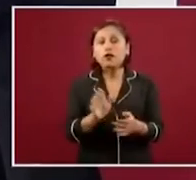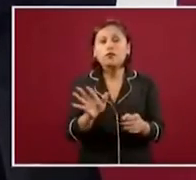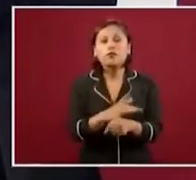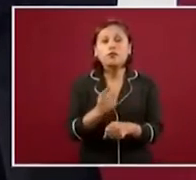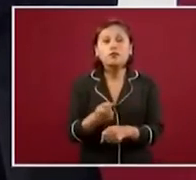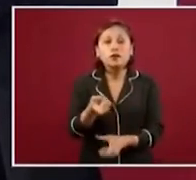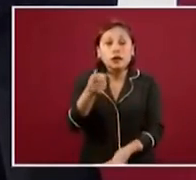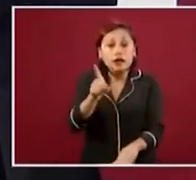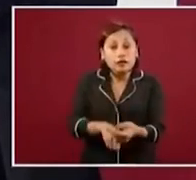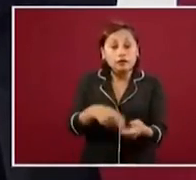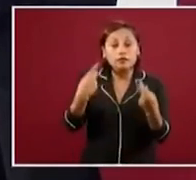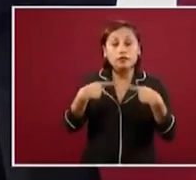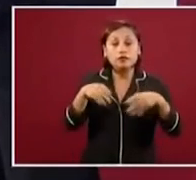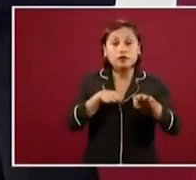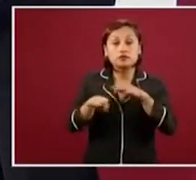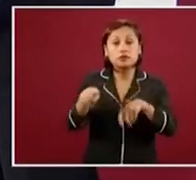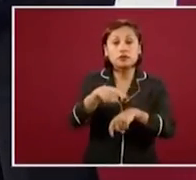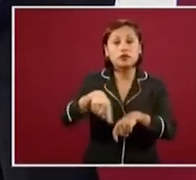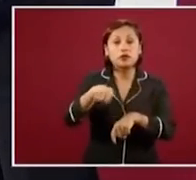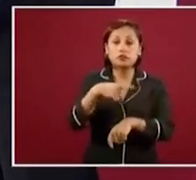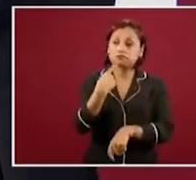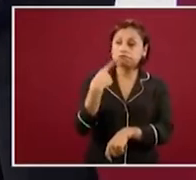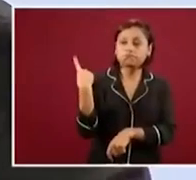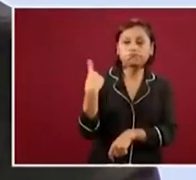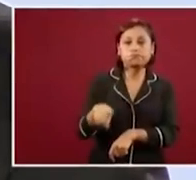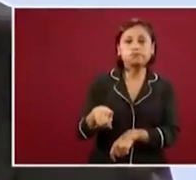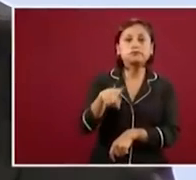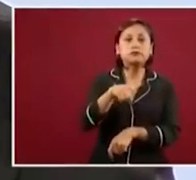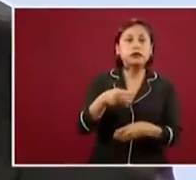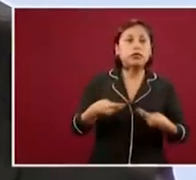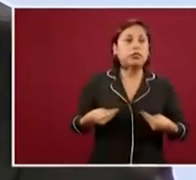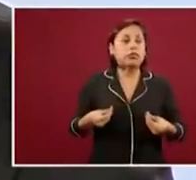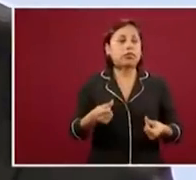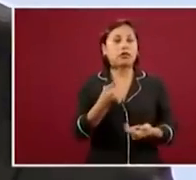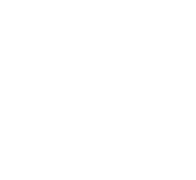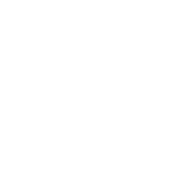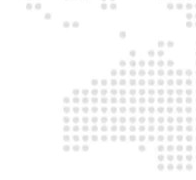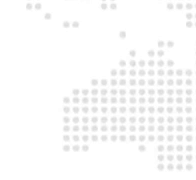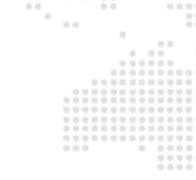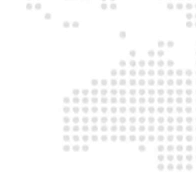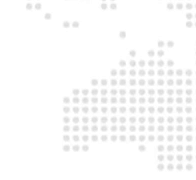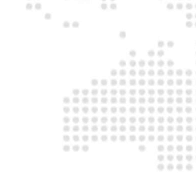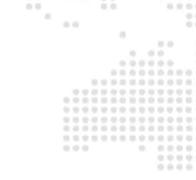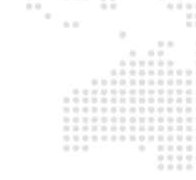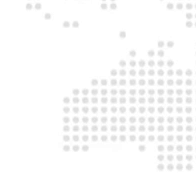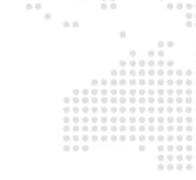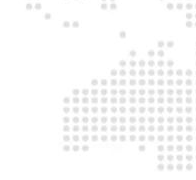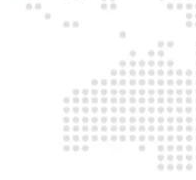trabajadores afectados o revisiones fiscales por parte de la autoridad.